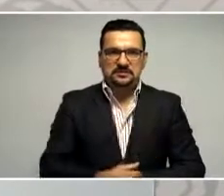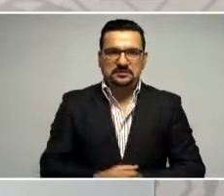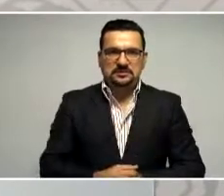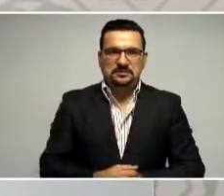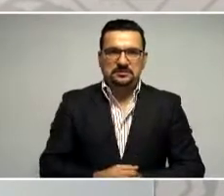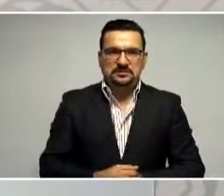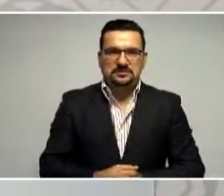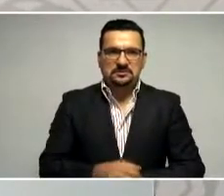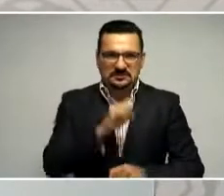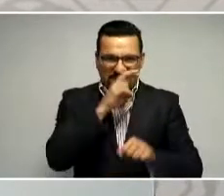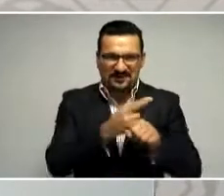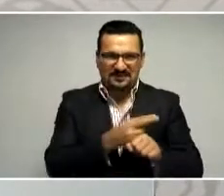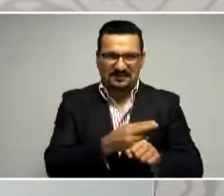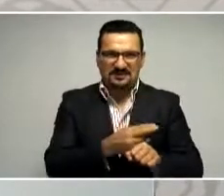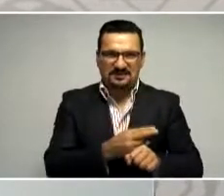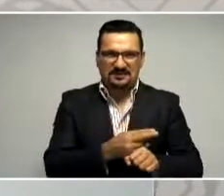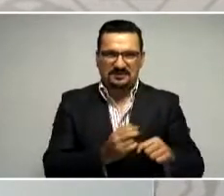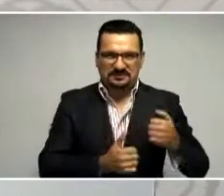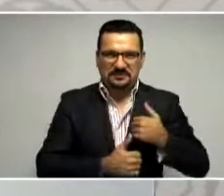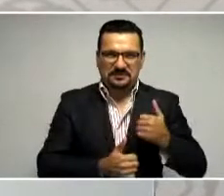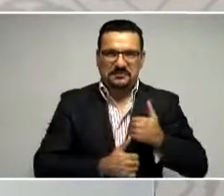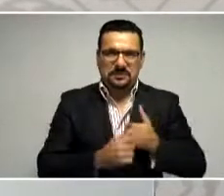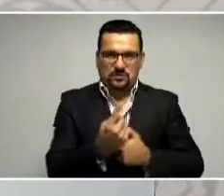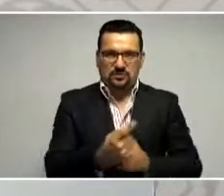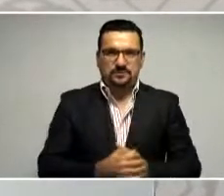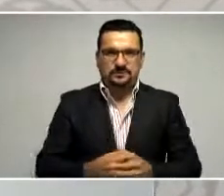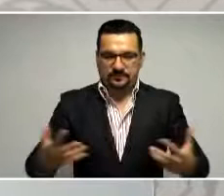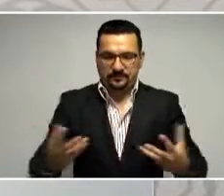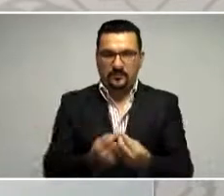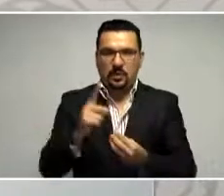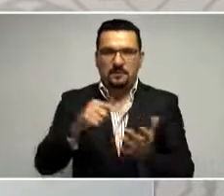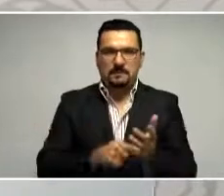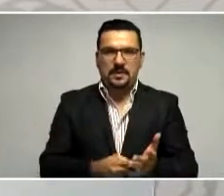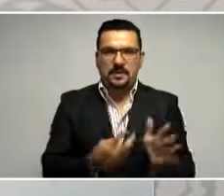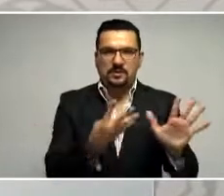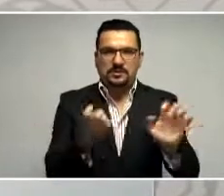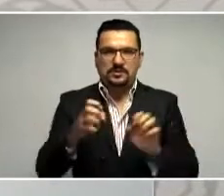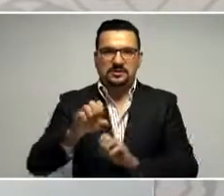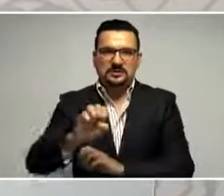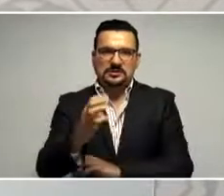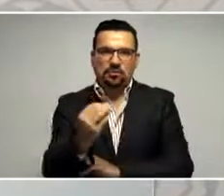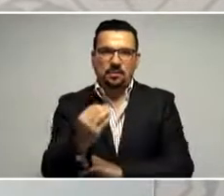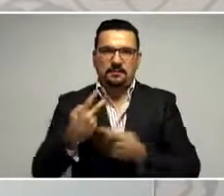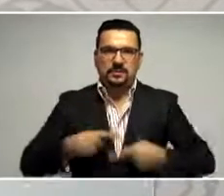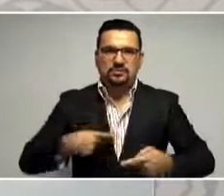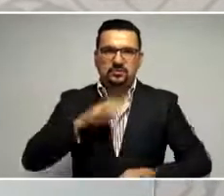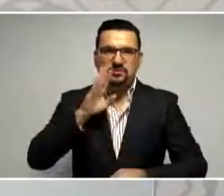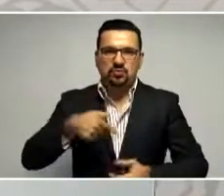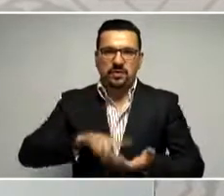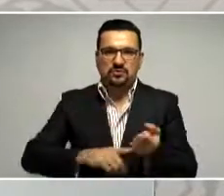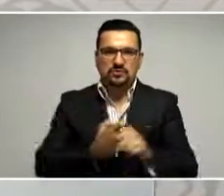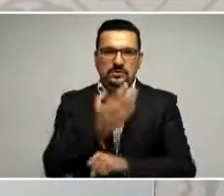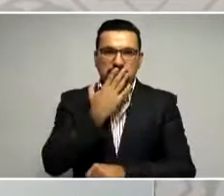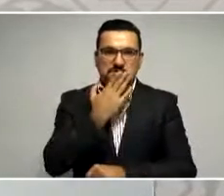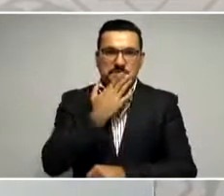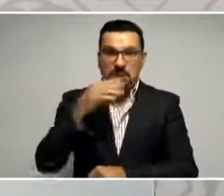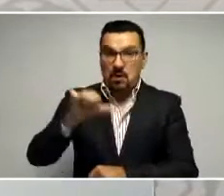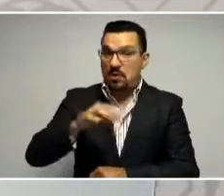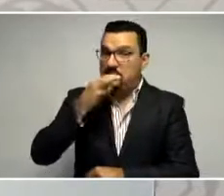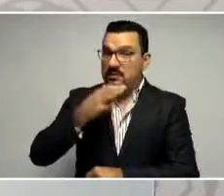CEMAR 1, acumulándose 1,969 defunciones en Sonora. Hoy se confirmaron